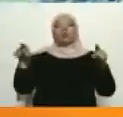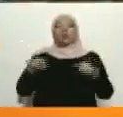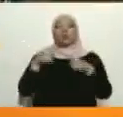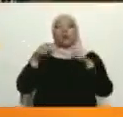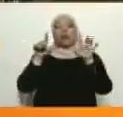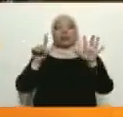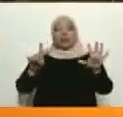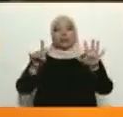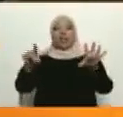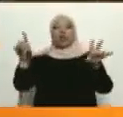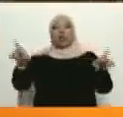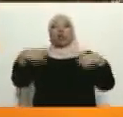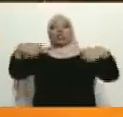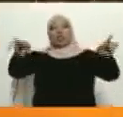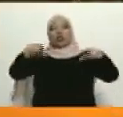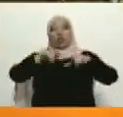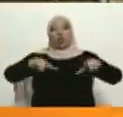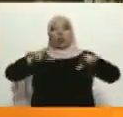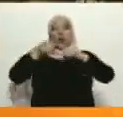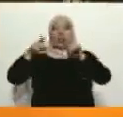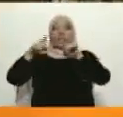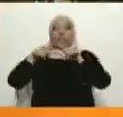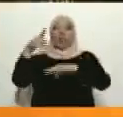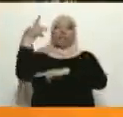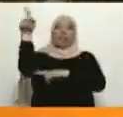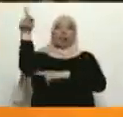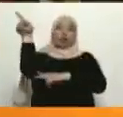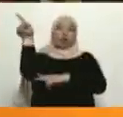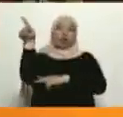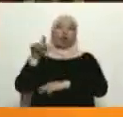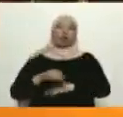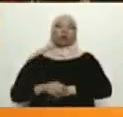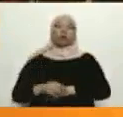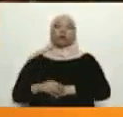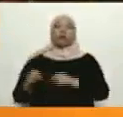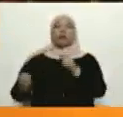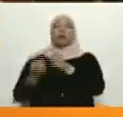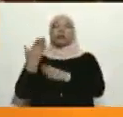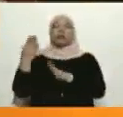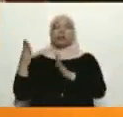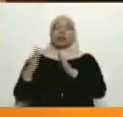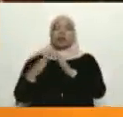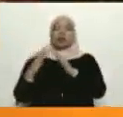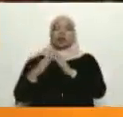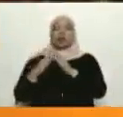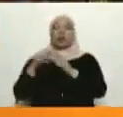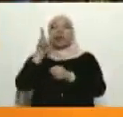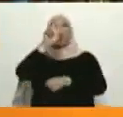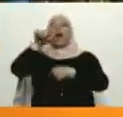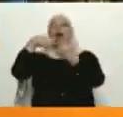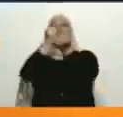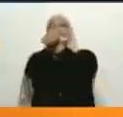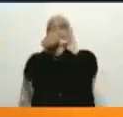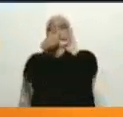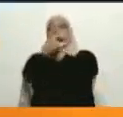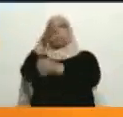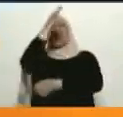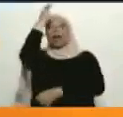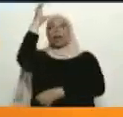retumba en diferentes parroquia Santa Rosalía la Vegas San Juan caricuao